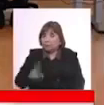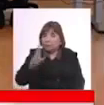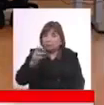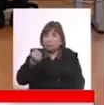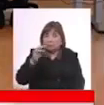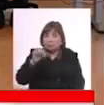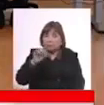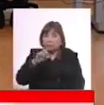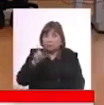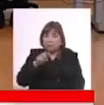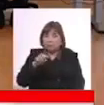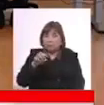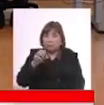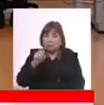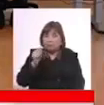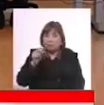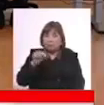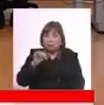Ramírez García, Tania.